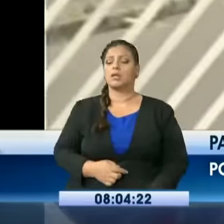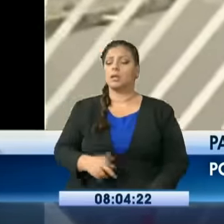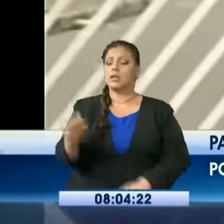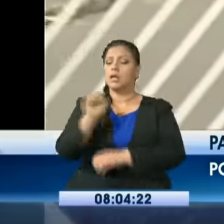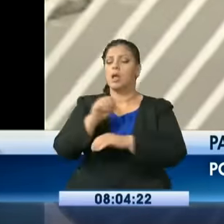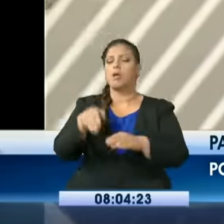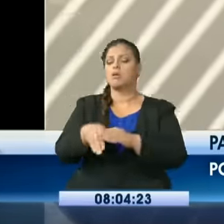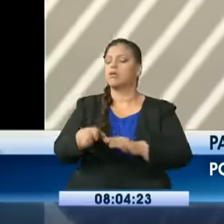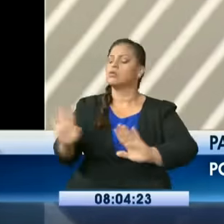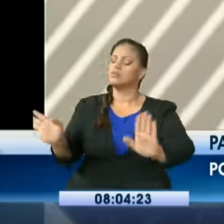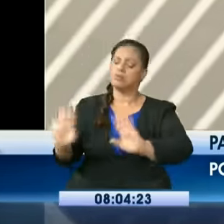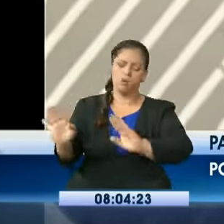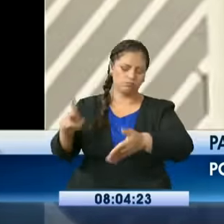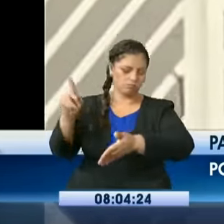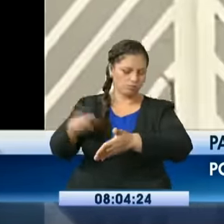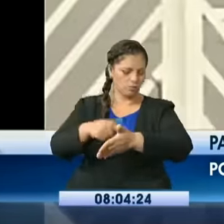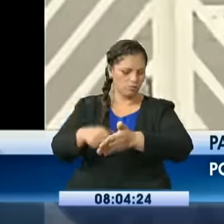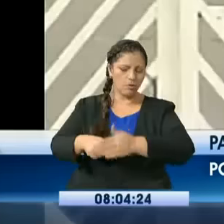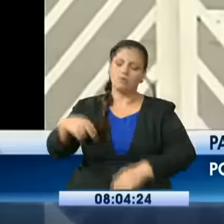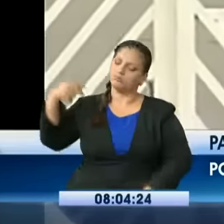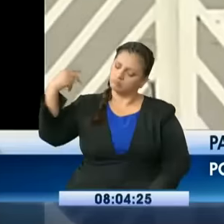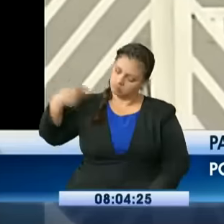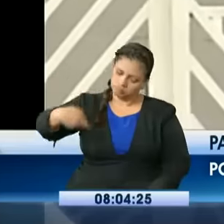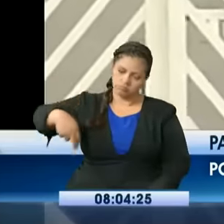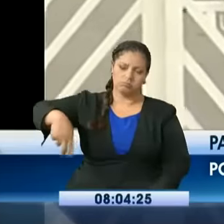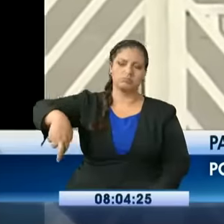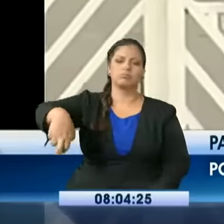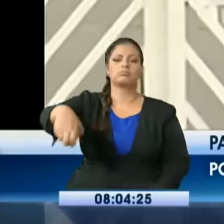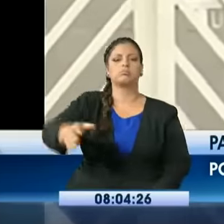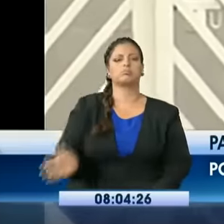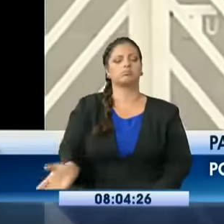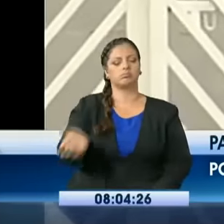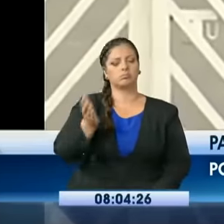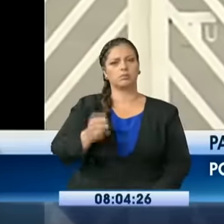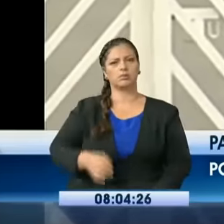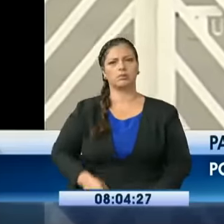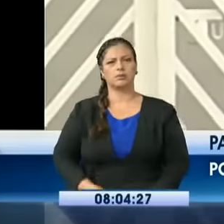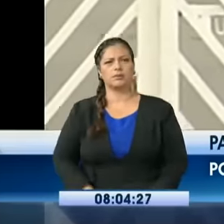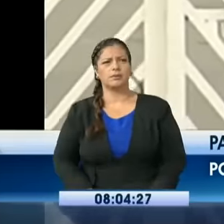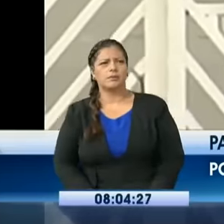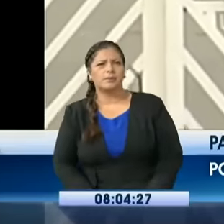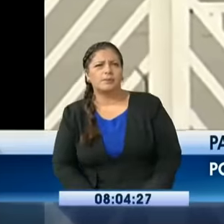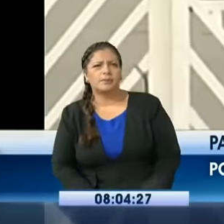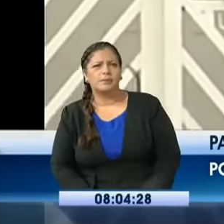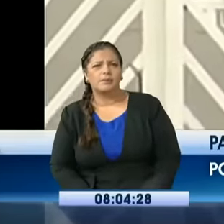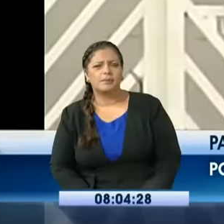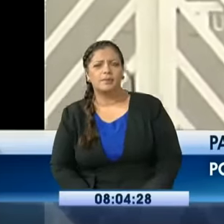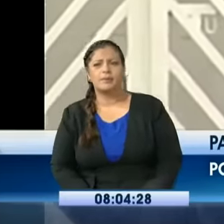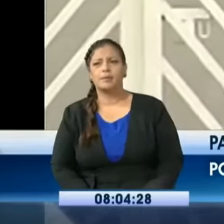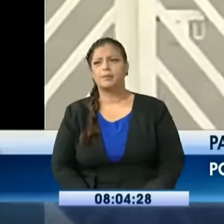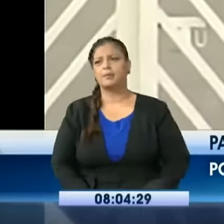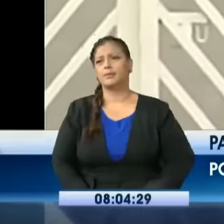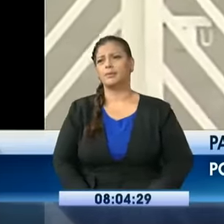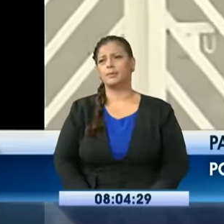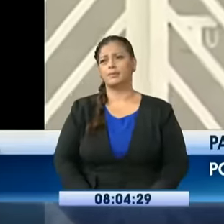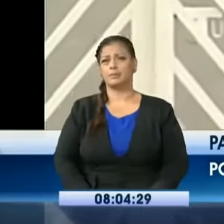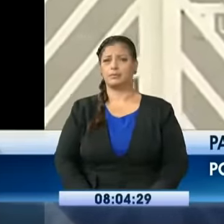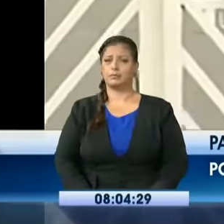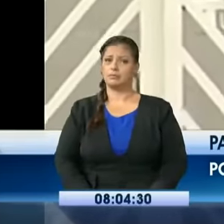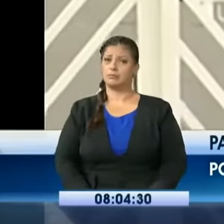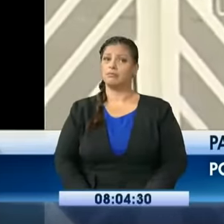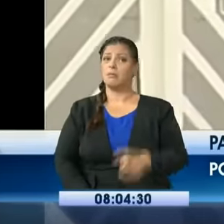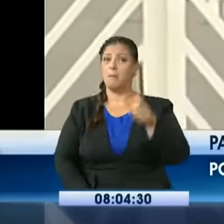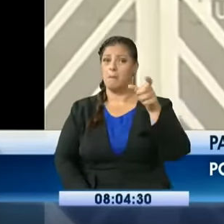Aquí igual se entraba con lluvia, se había que dejar el vehículo aquí. Y cualquiera por evitarse un problema con esa calidad de guardias que este señor